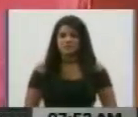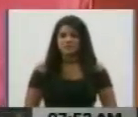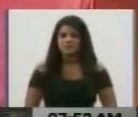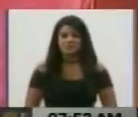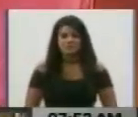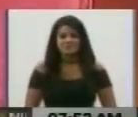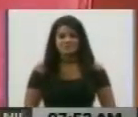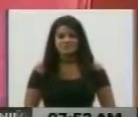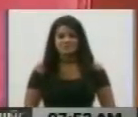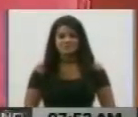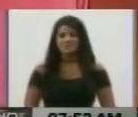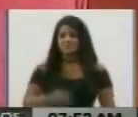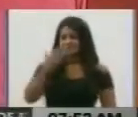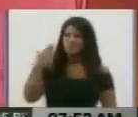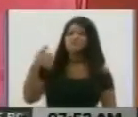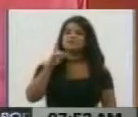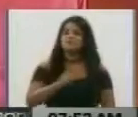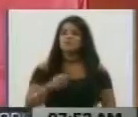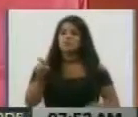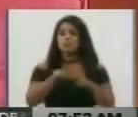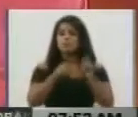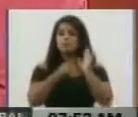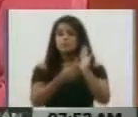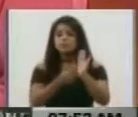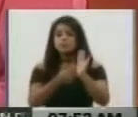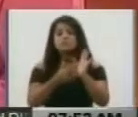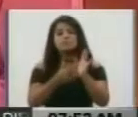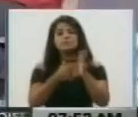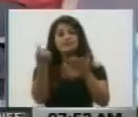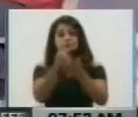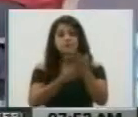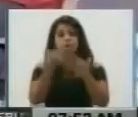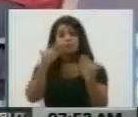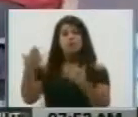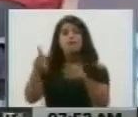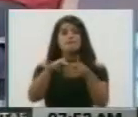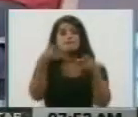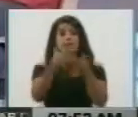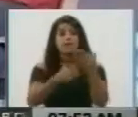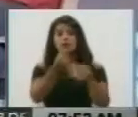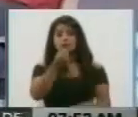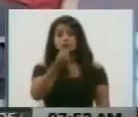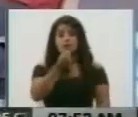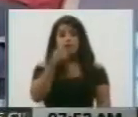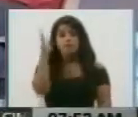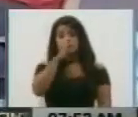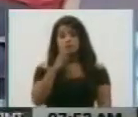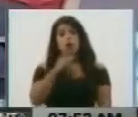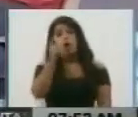Mira, tenía también unas gráficas que muestran, además, cómo la prensa brasileña, según Lula,